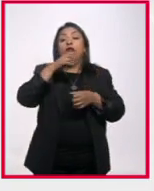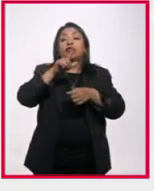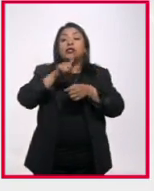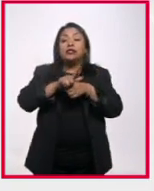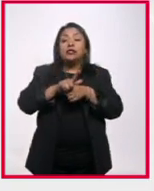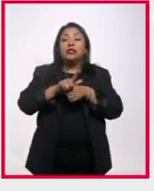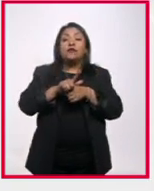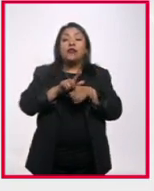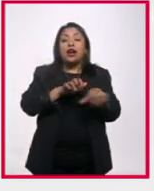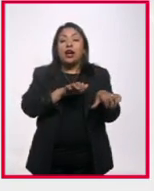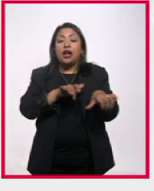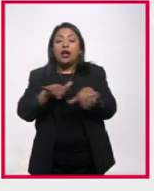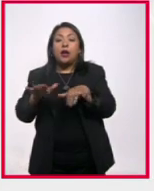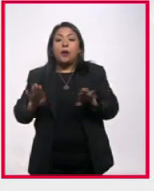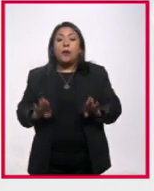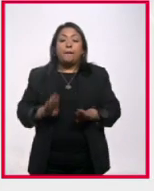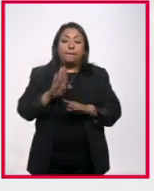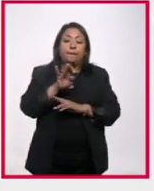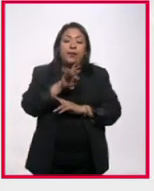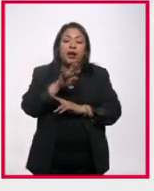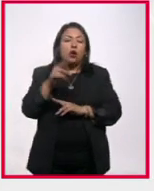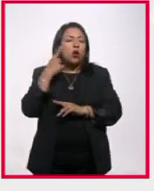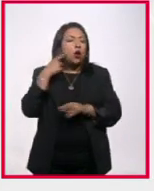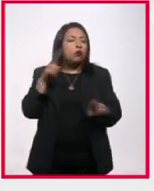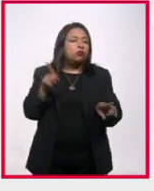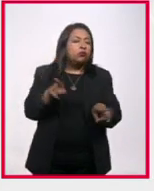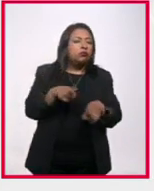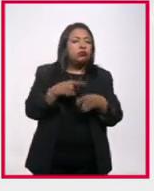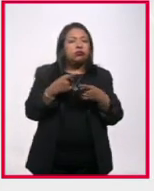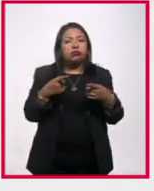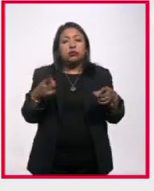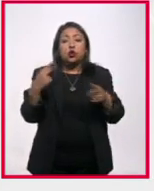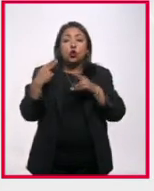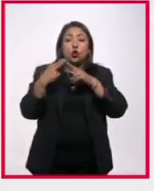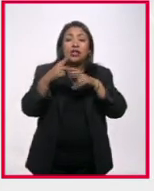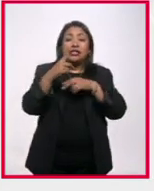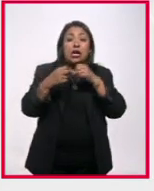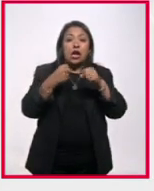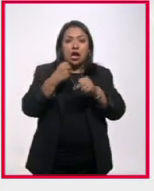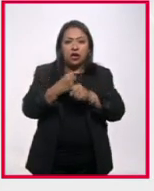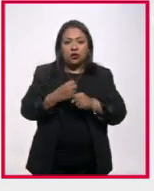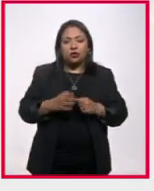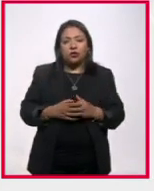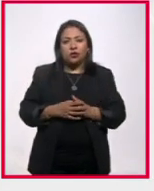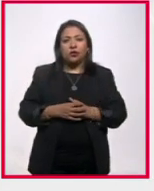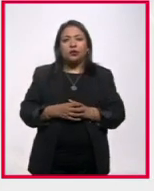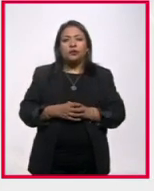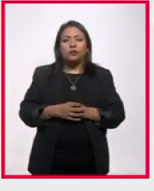de Órgano Barroco con estas sonoridades centenarias.